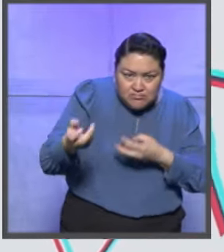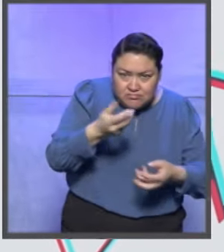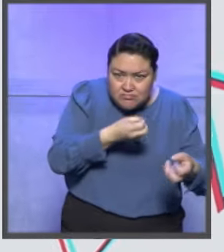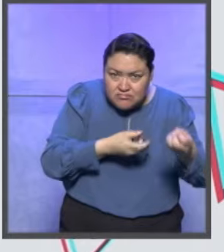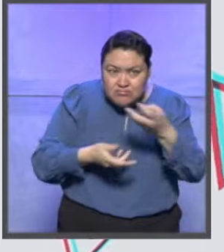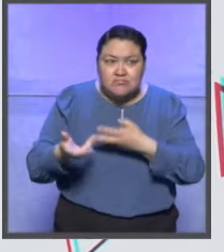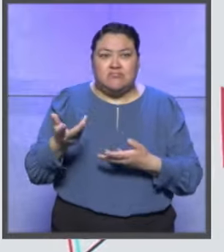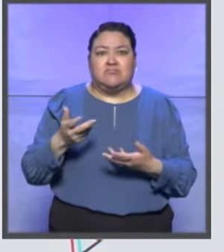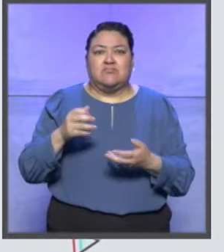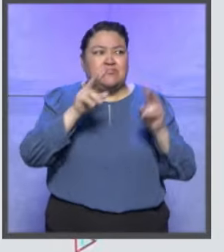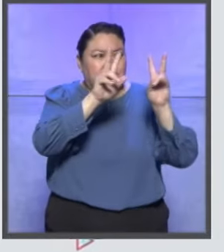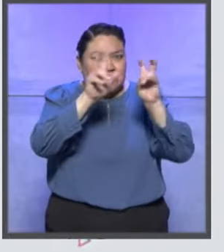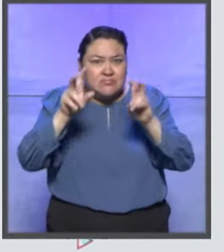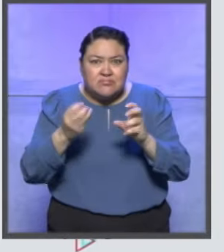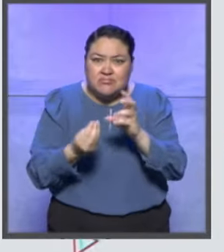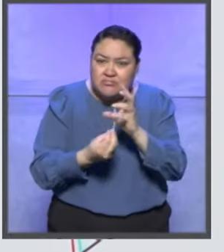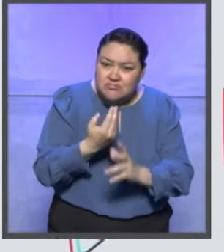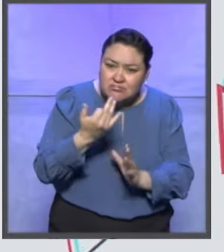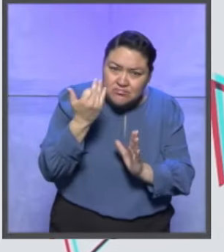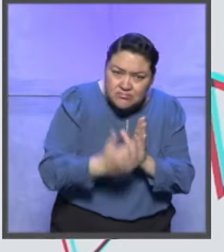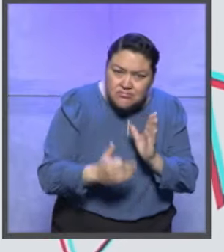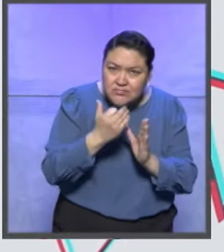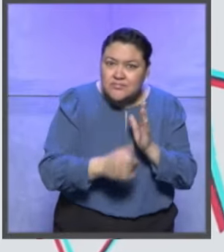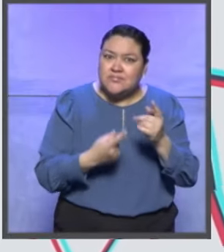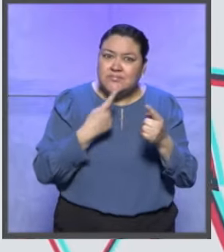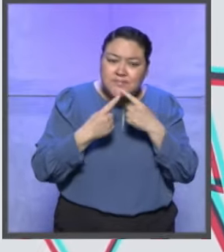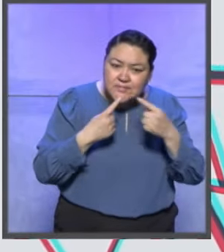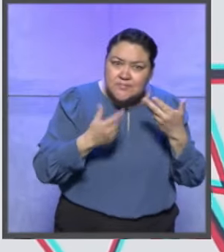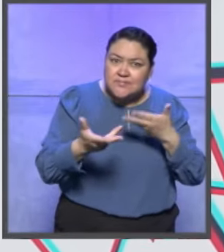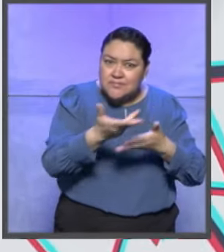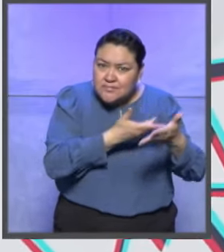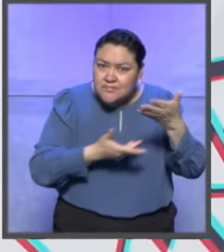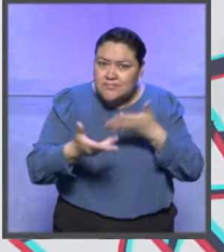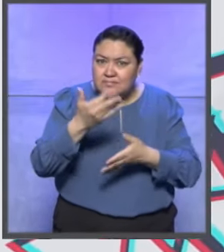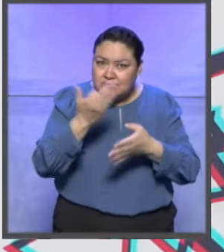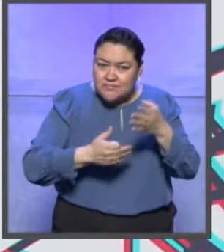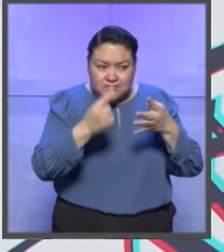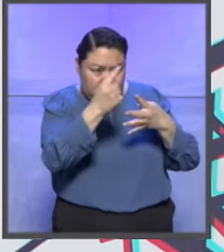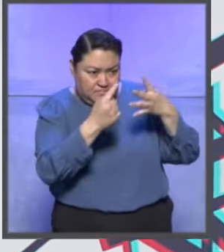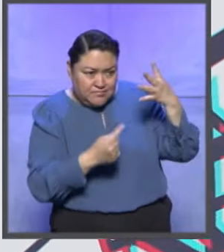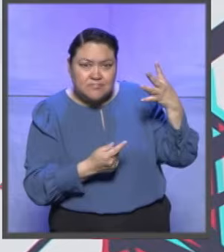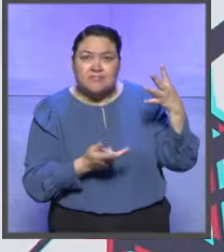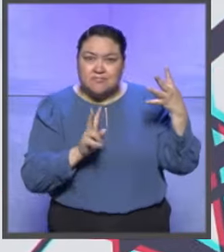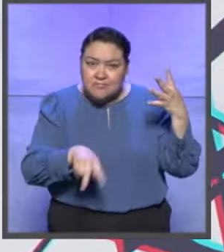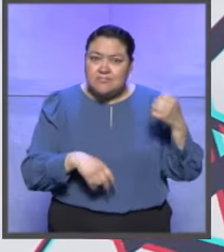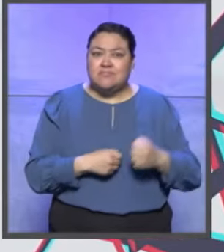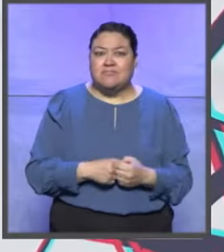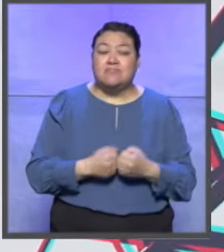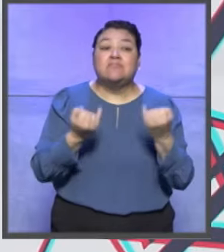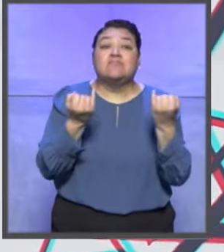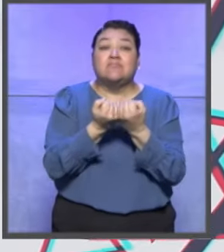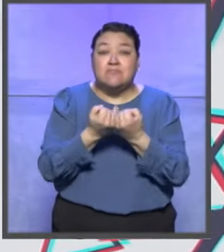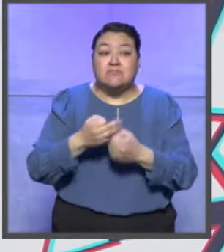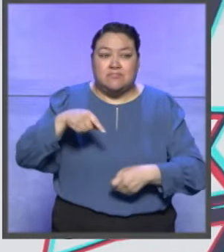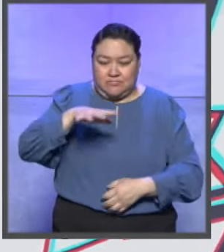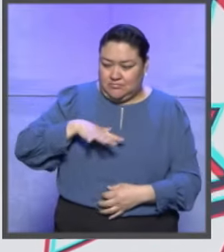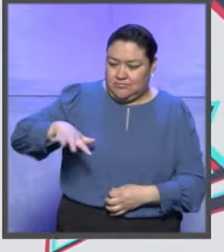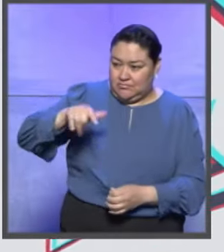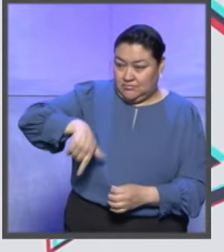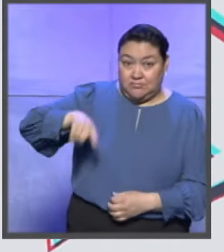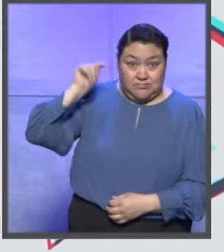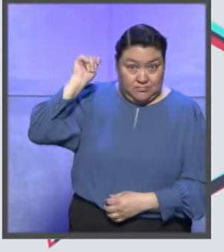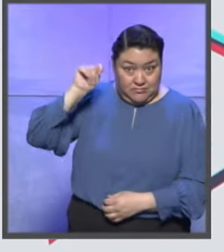salieron muchos temas a los cuales también tenemos que enfocarnos. Y sobre todo, te anticipo aquí en